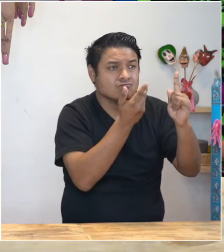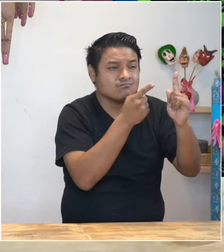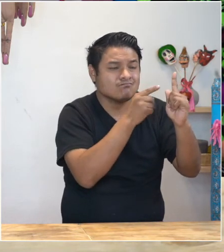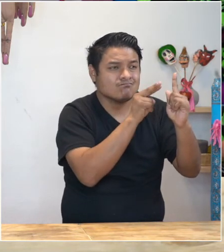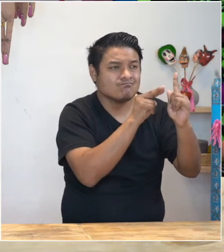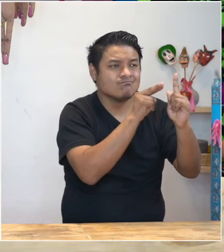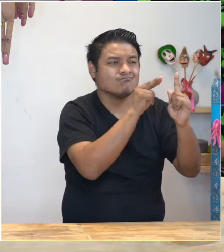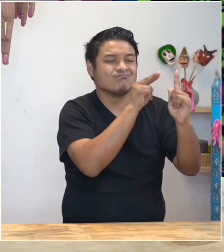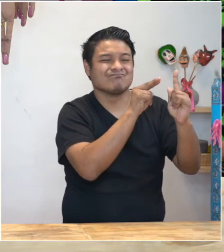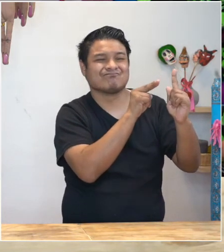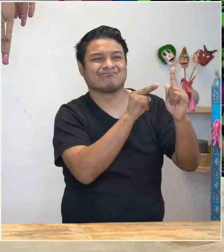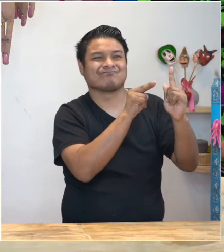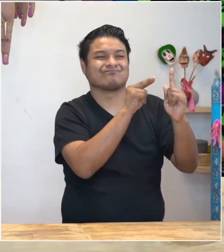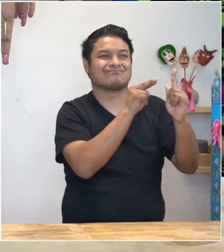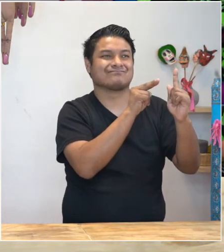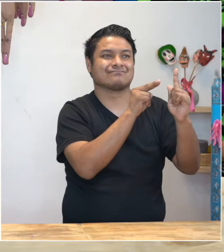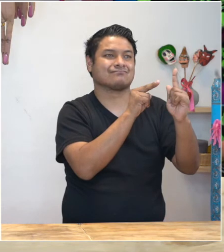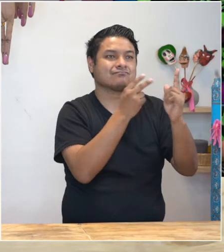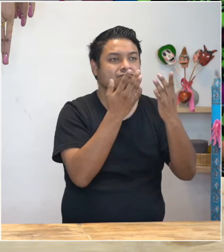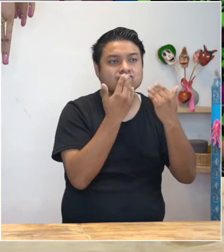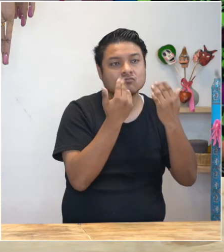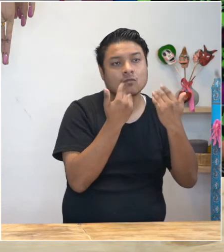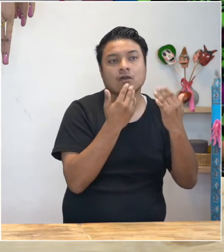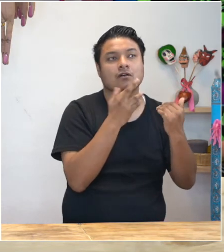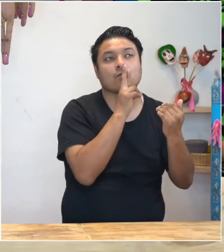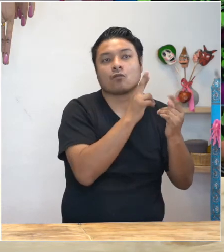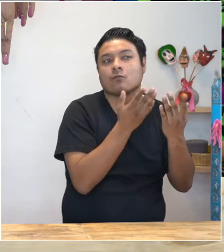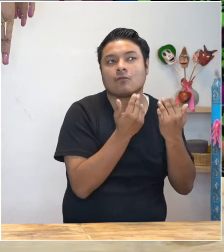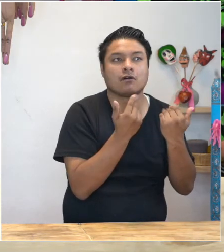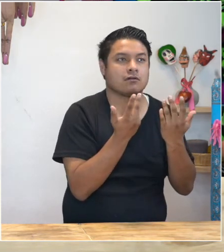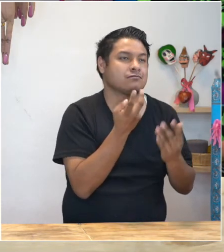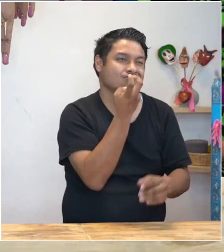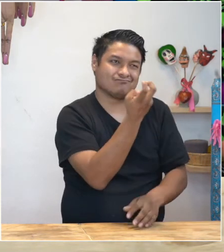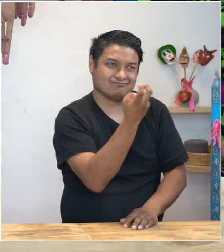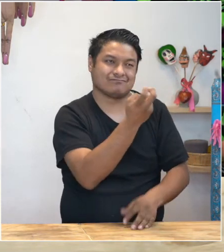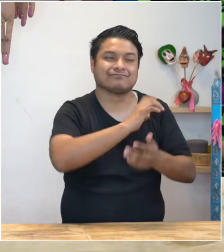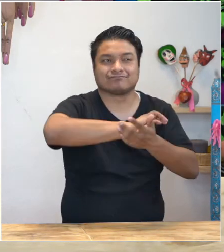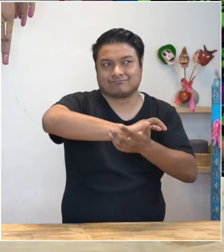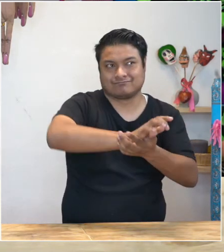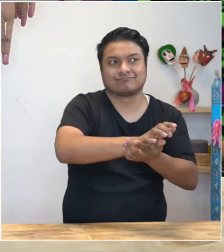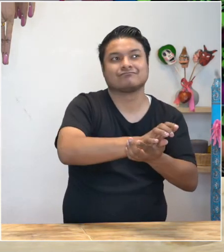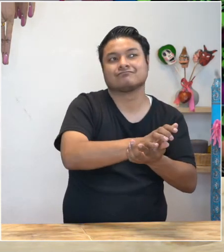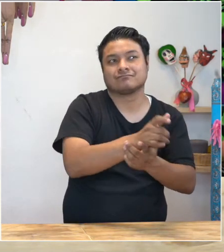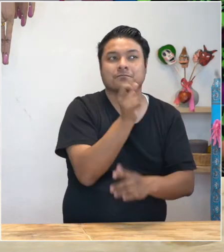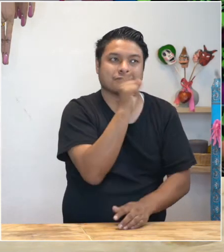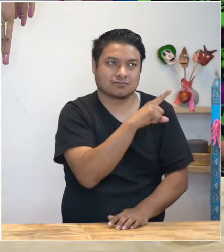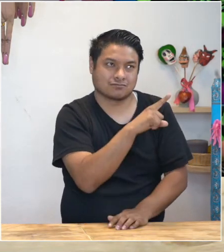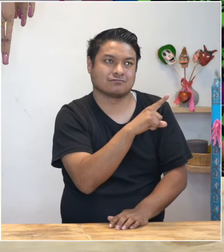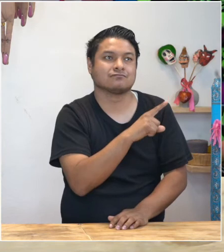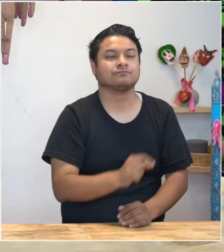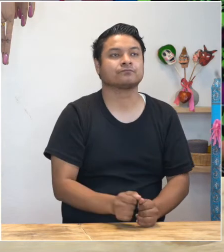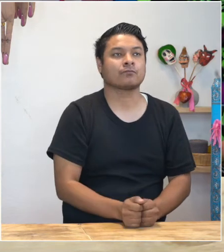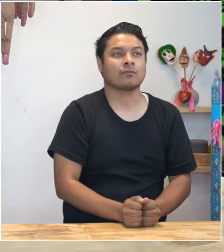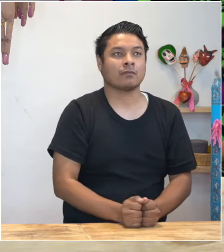para ellos en algún evento, en las noticias o en donde estén ellos, que sea información